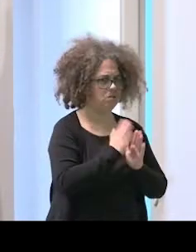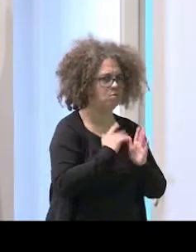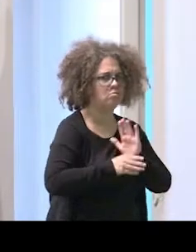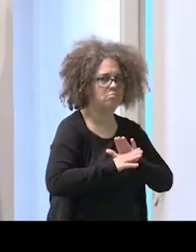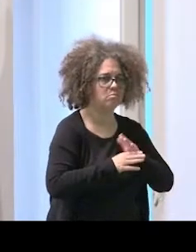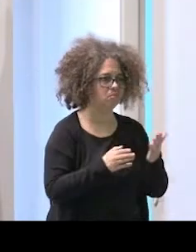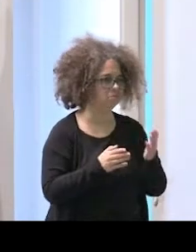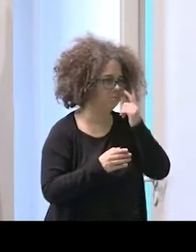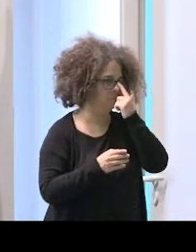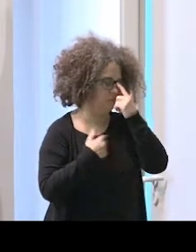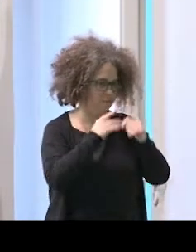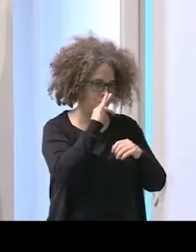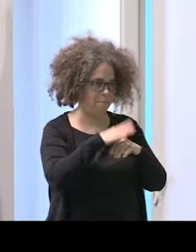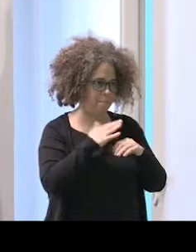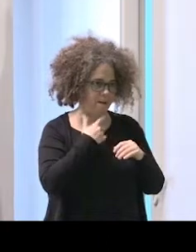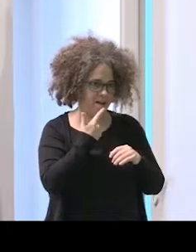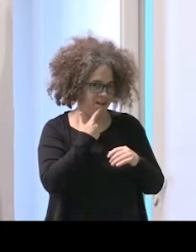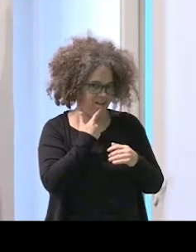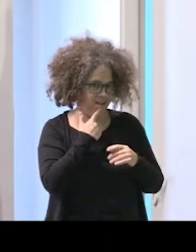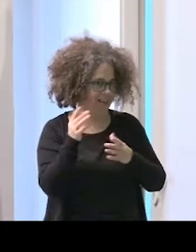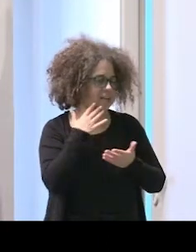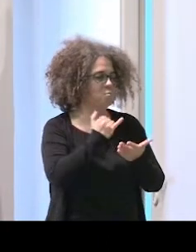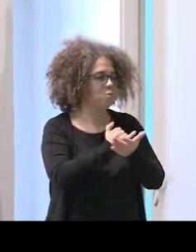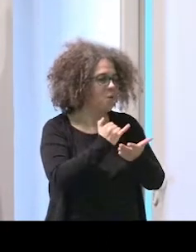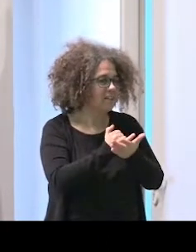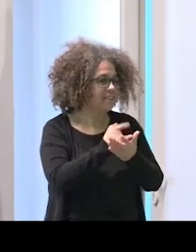el consumo del valganciclovir se ha multiplicado por 100